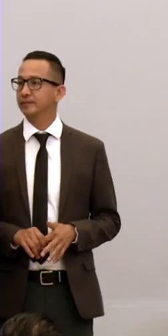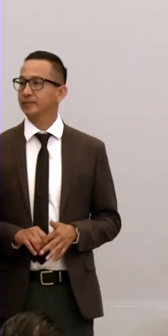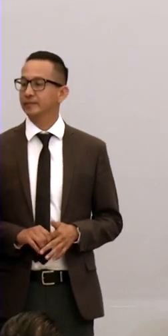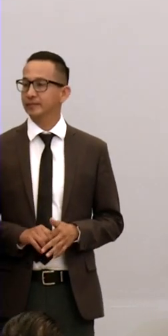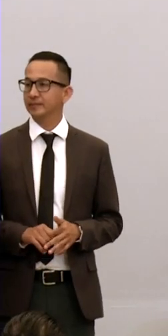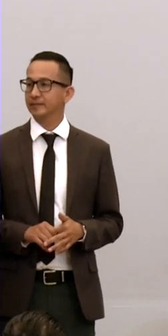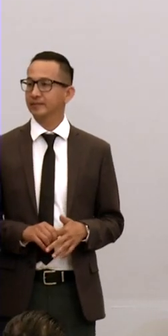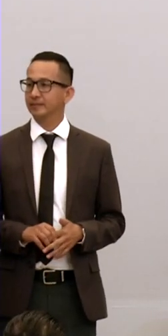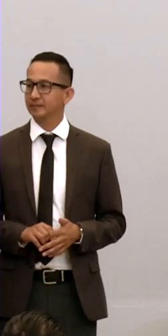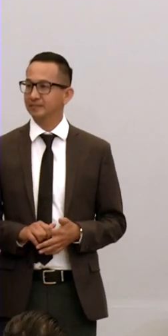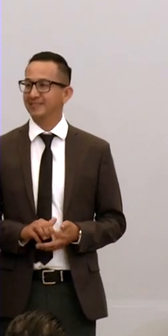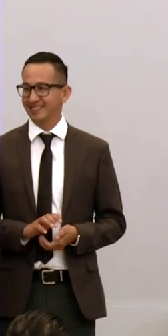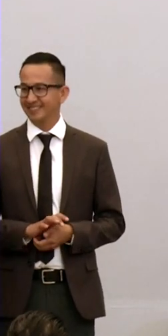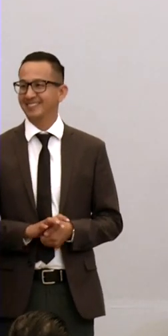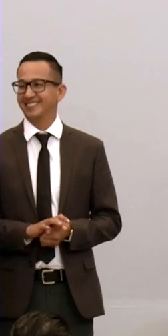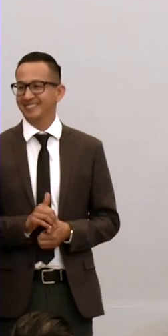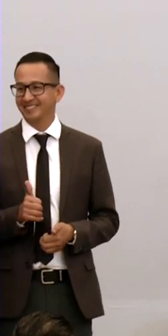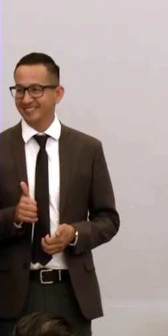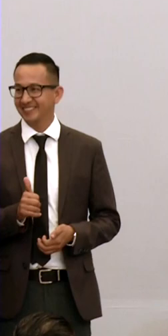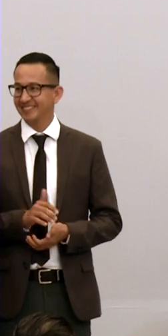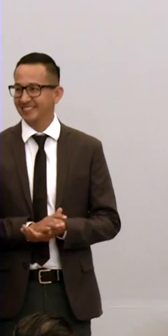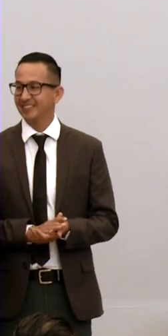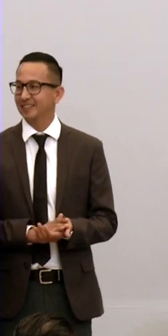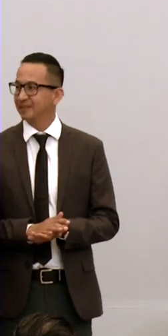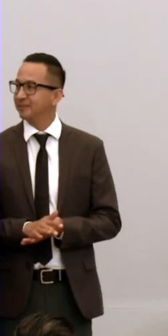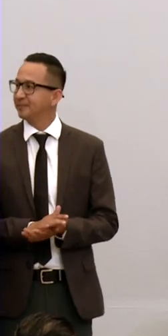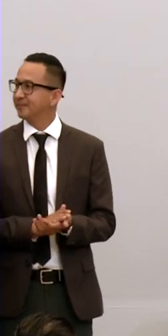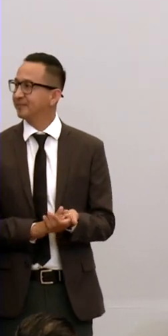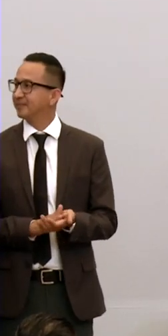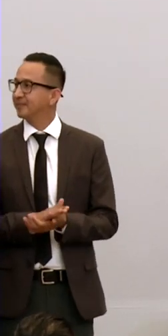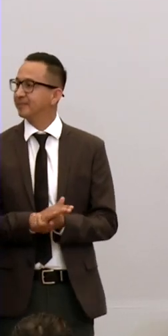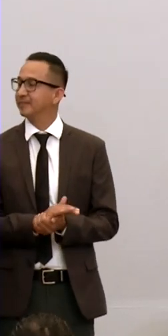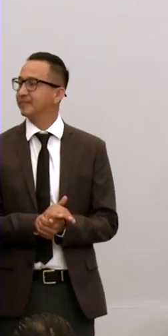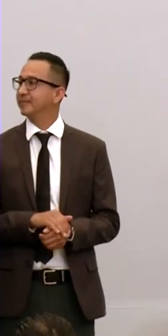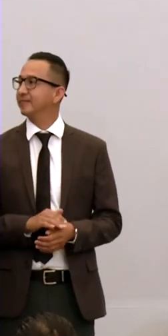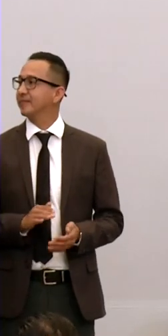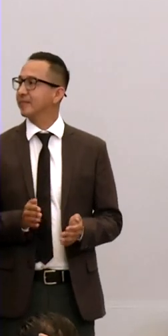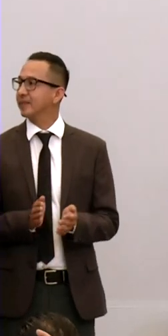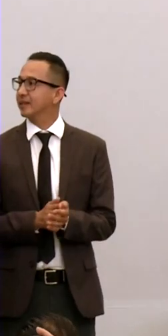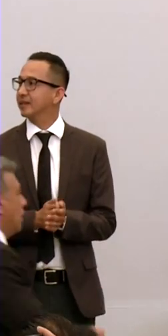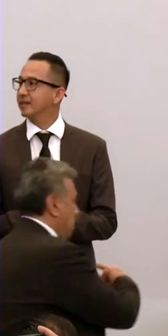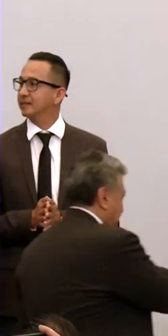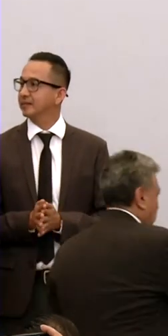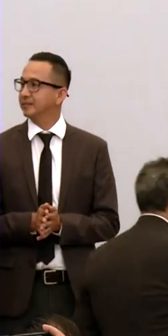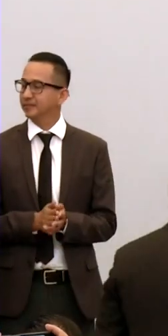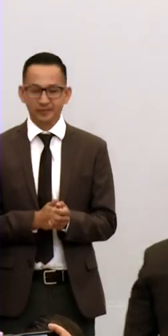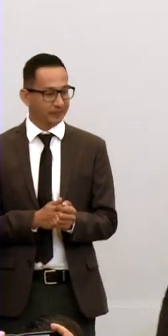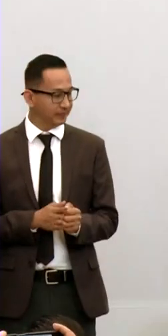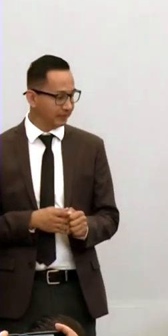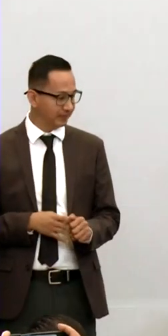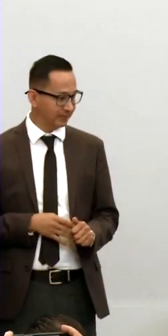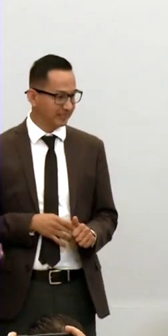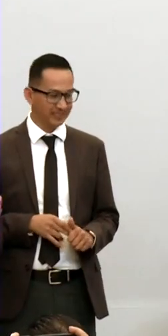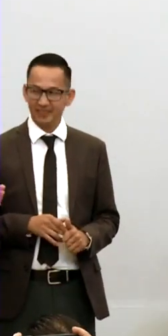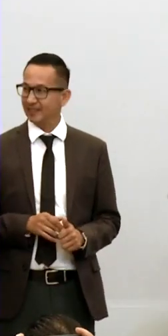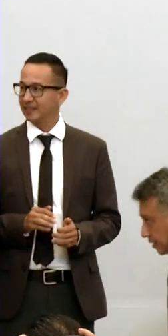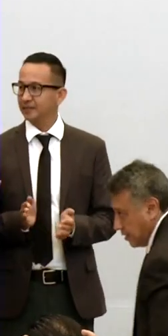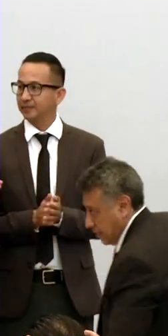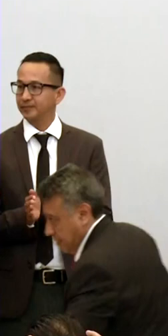Salas Rosales, sección 45 del Estado de Guanajuato.